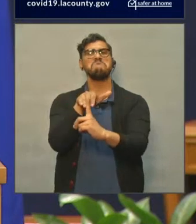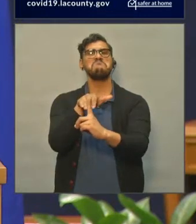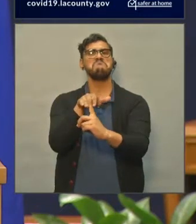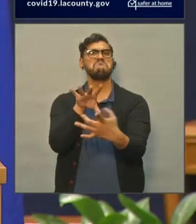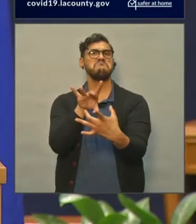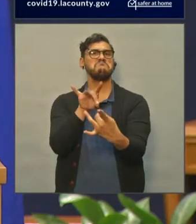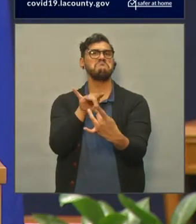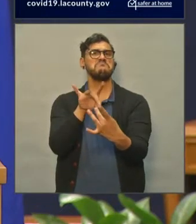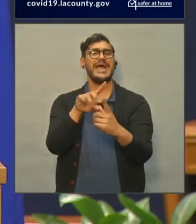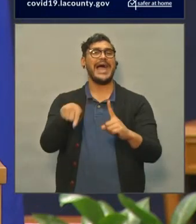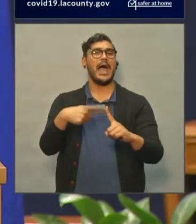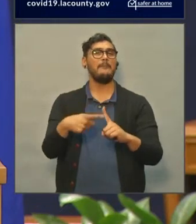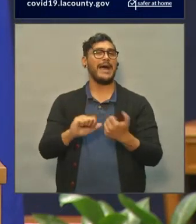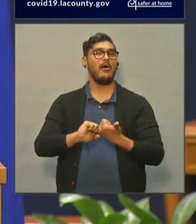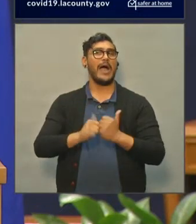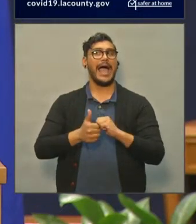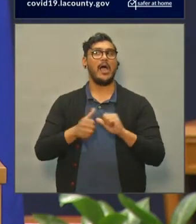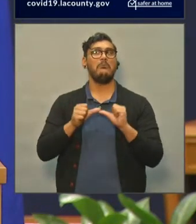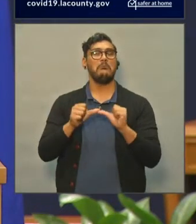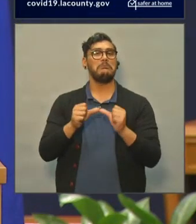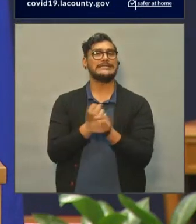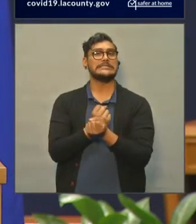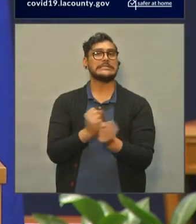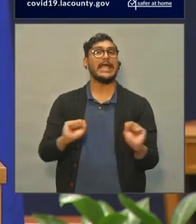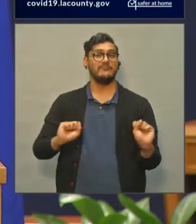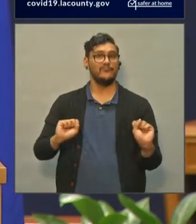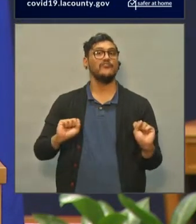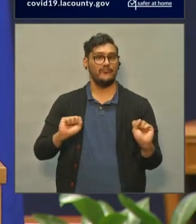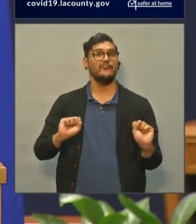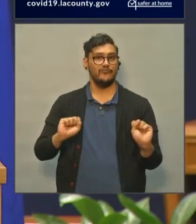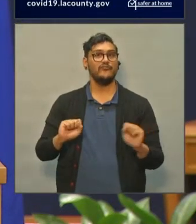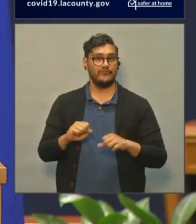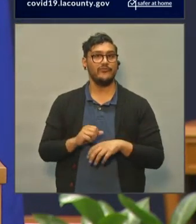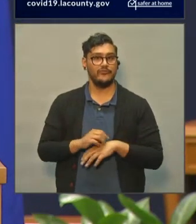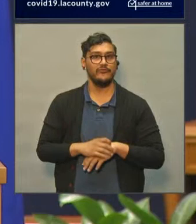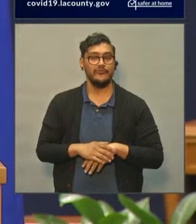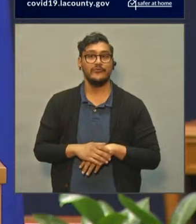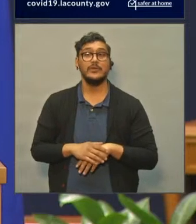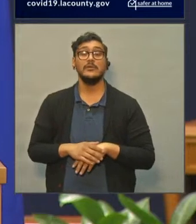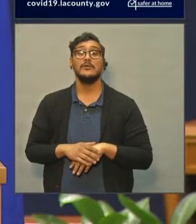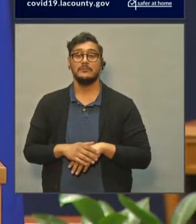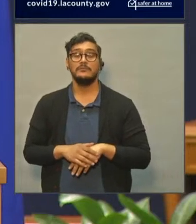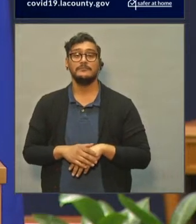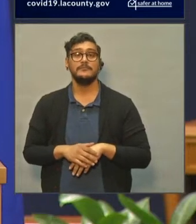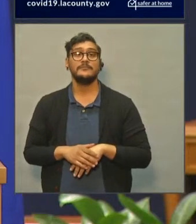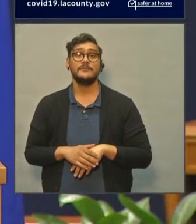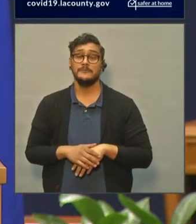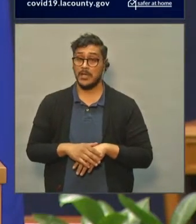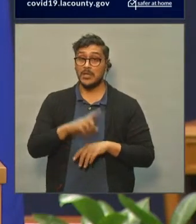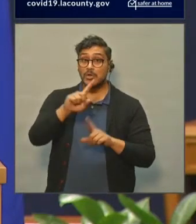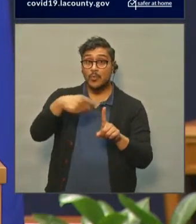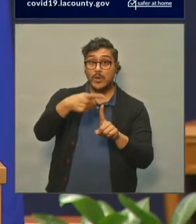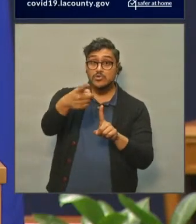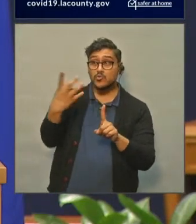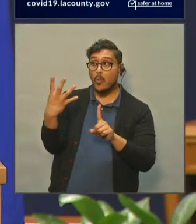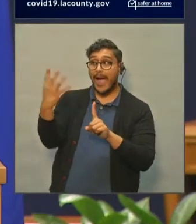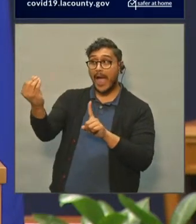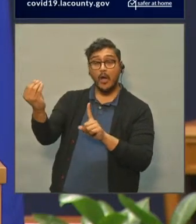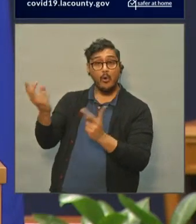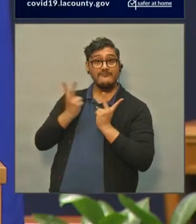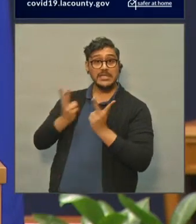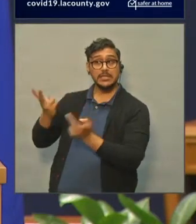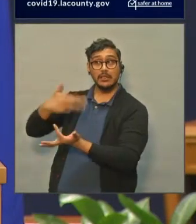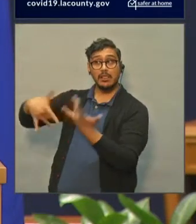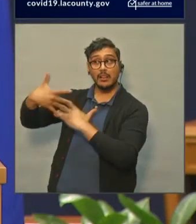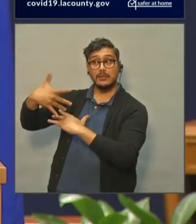de cómo cuidarnos unos a otros cuando estamos fuera de casa. Visite todos los espacios reabiertos,